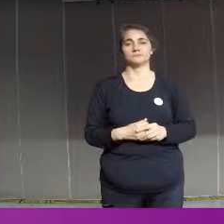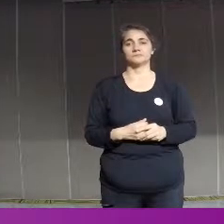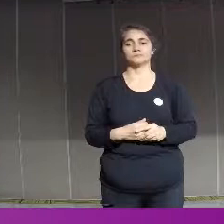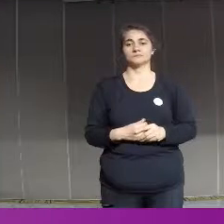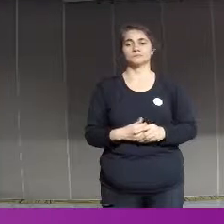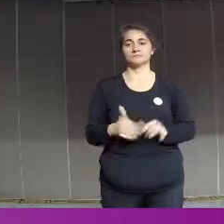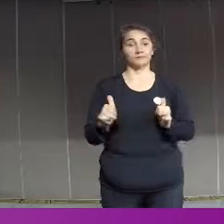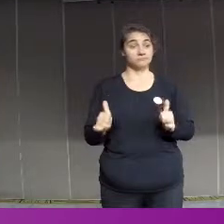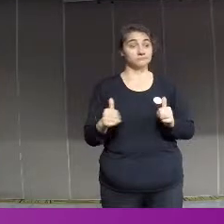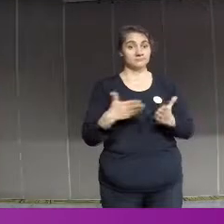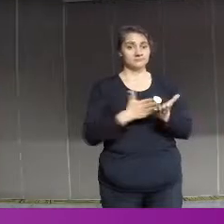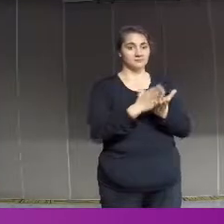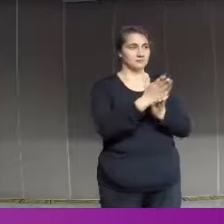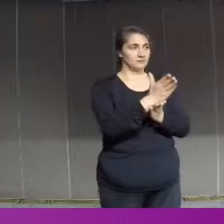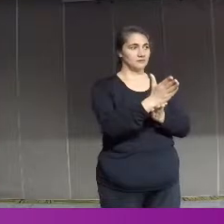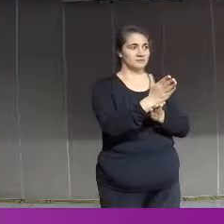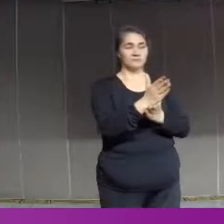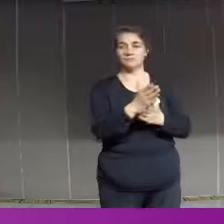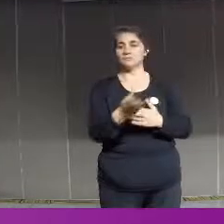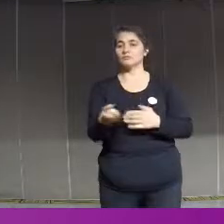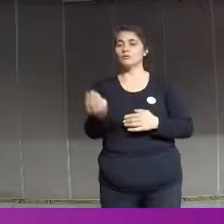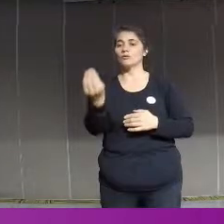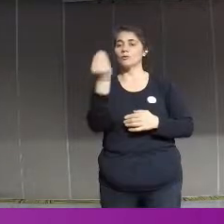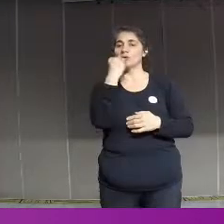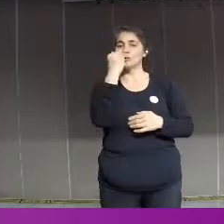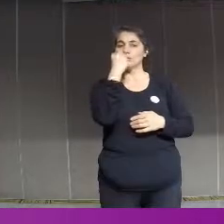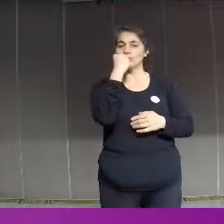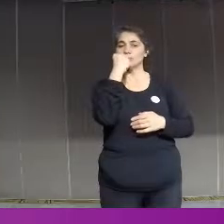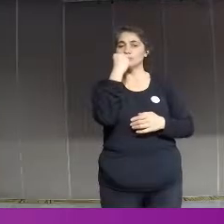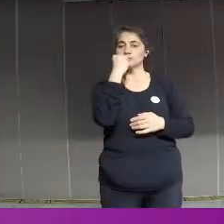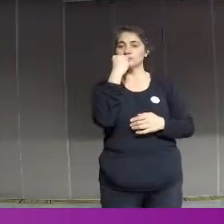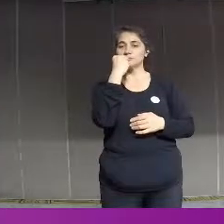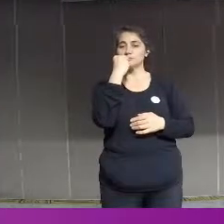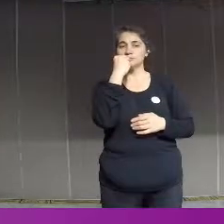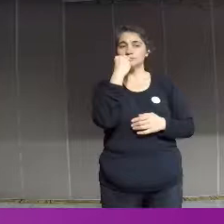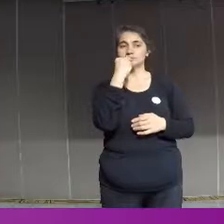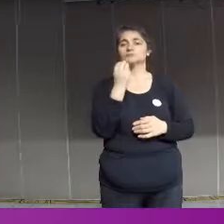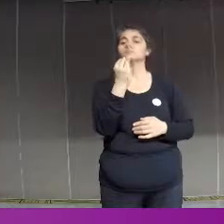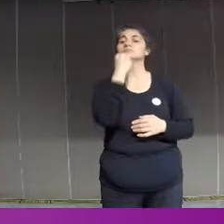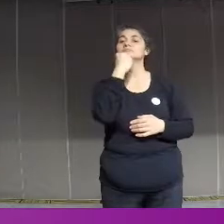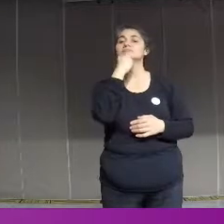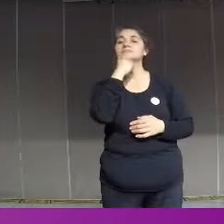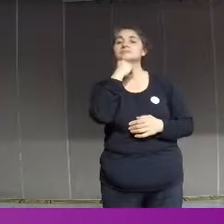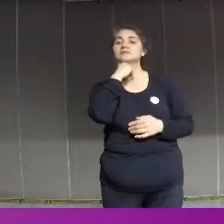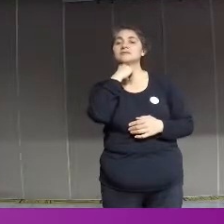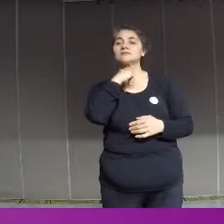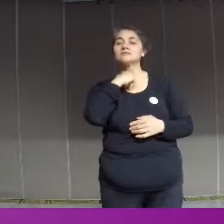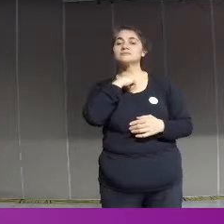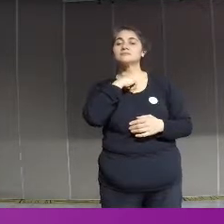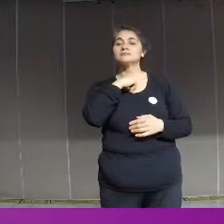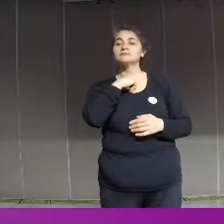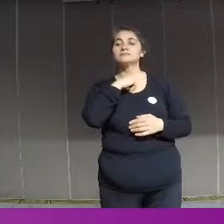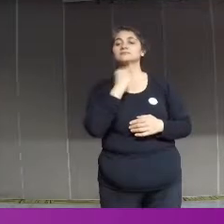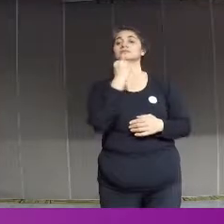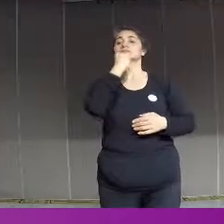Bien. ¿Sigo? ¿Qué pasa cuando el alimento queda en ese espacio valecular? ¿Sí? El paciente tiene que volver a